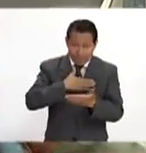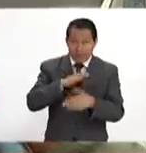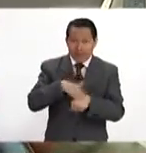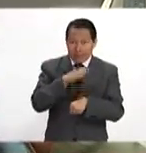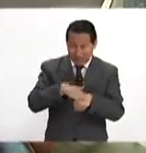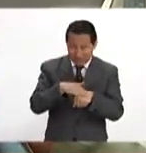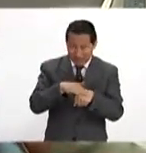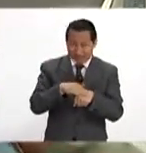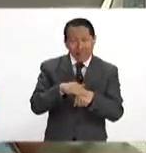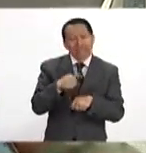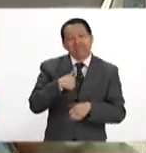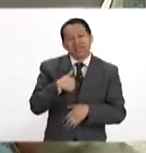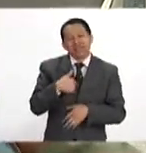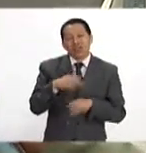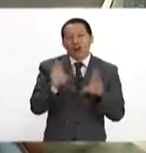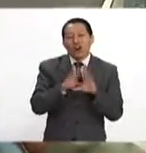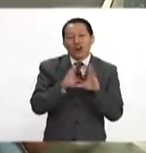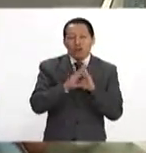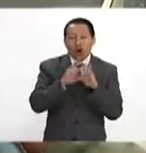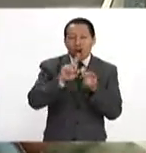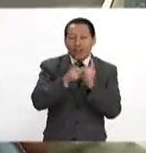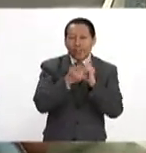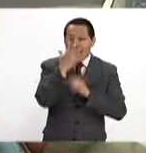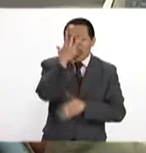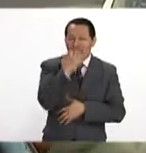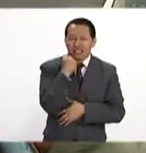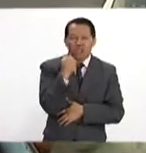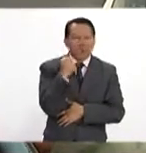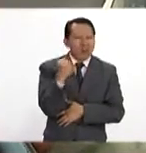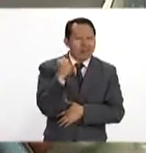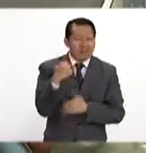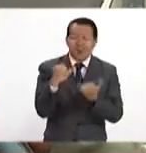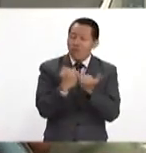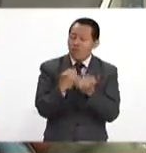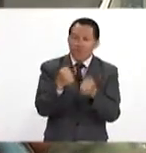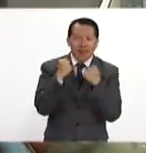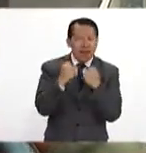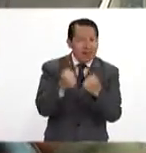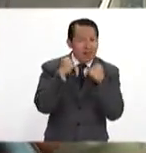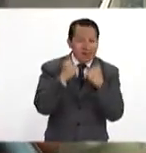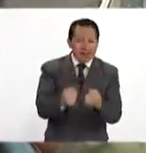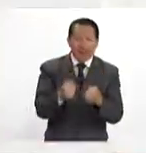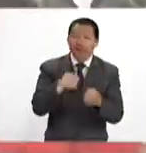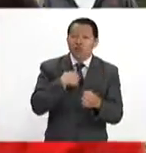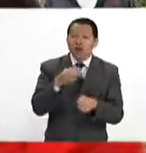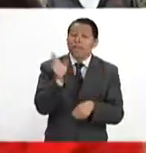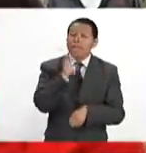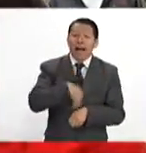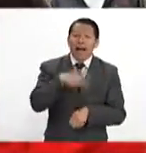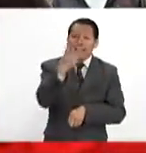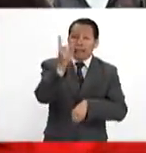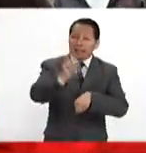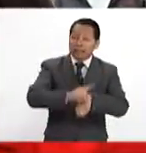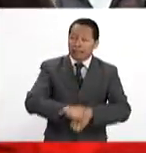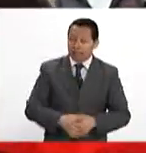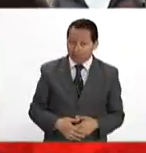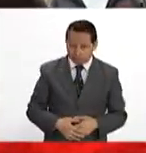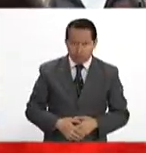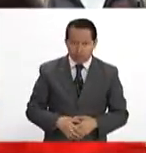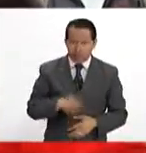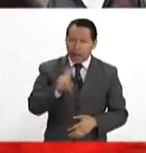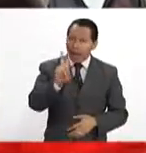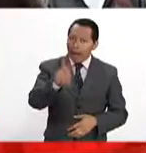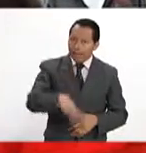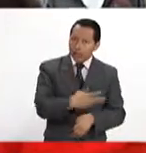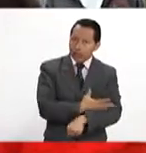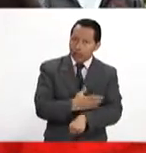caí como en mucha depresión, me dio mucha tristeza, estuve muy mal 3 días. Pues la primera vez, sinceramente, cuando